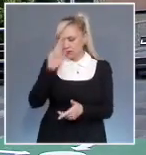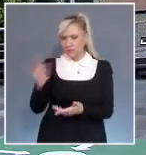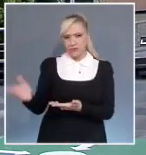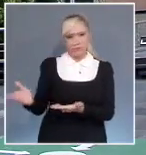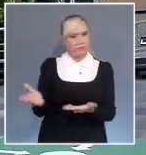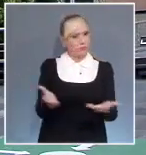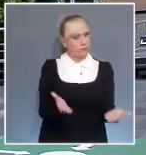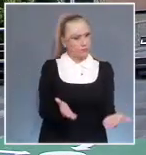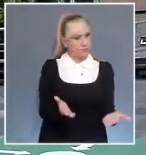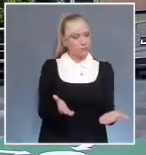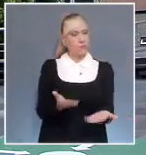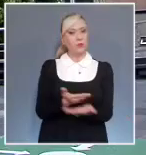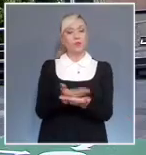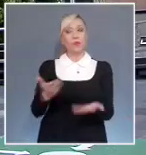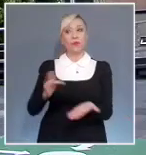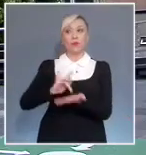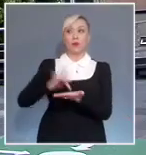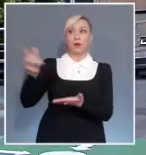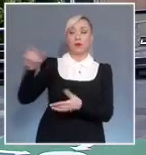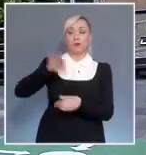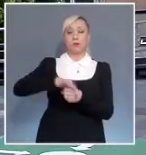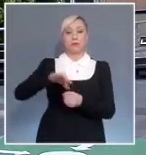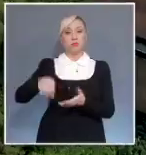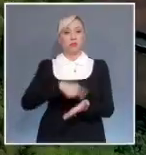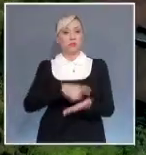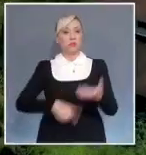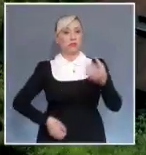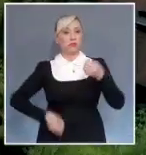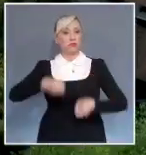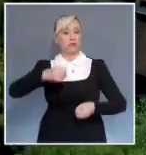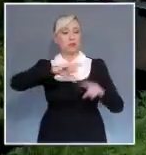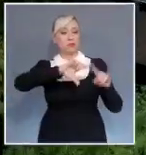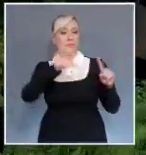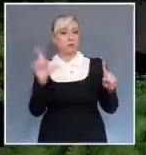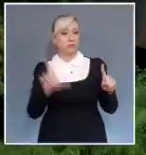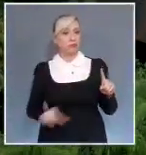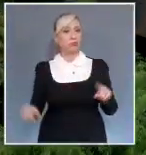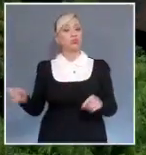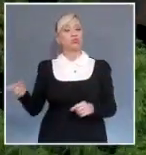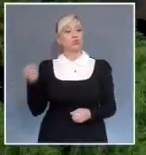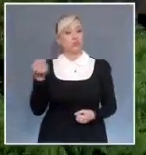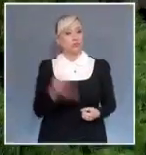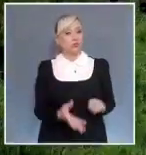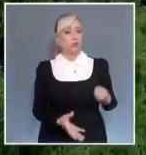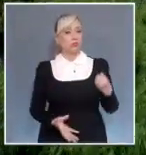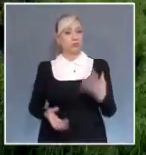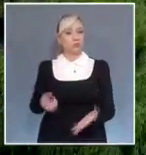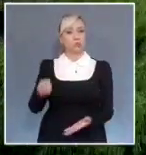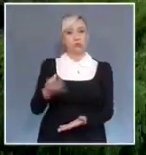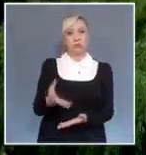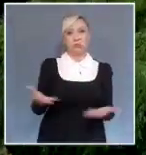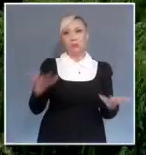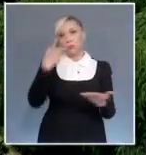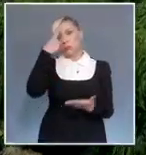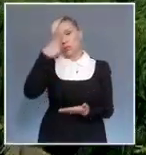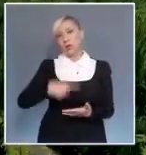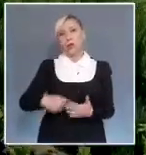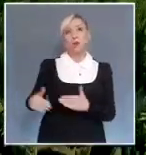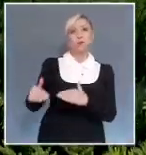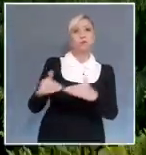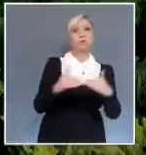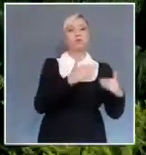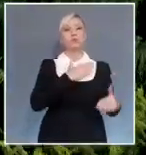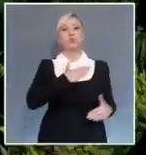que ha hecho el Tribunal Electoral del Poder Judicial de la Federación en el proceso de democratización del país y la necesidad de que se garantice